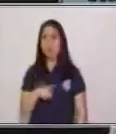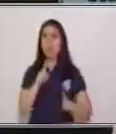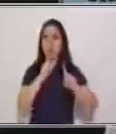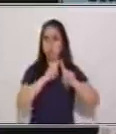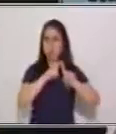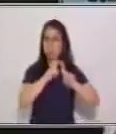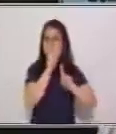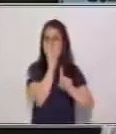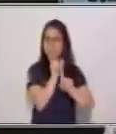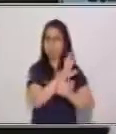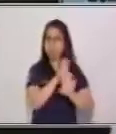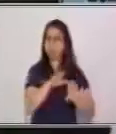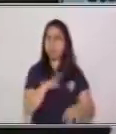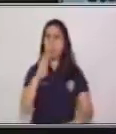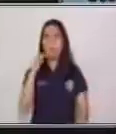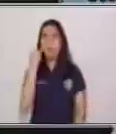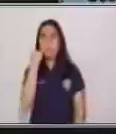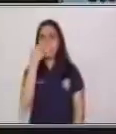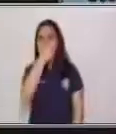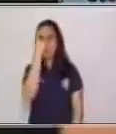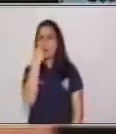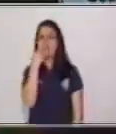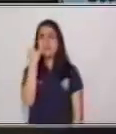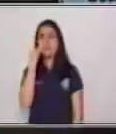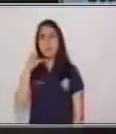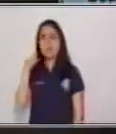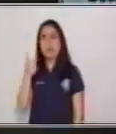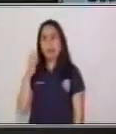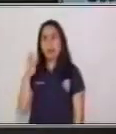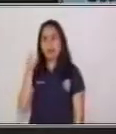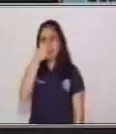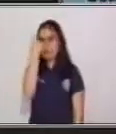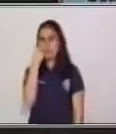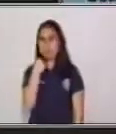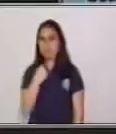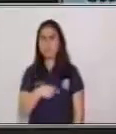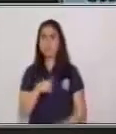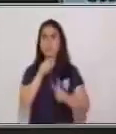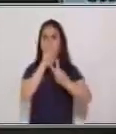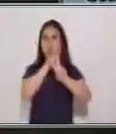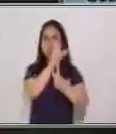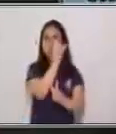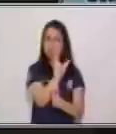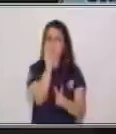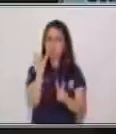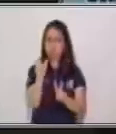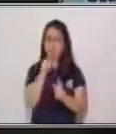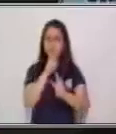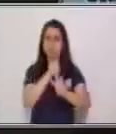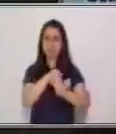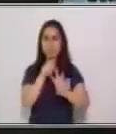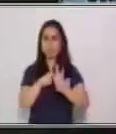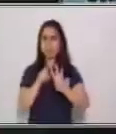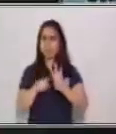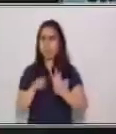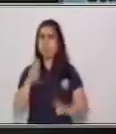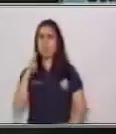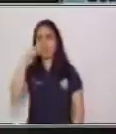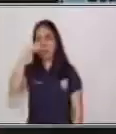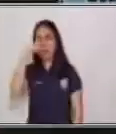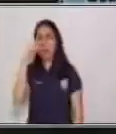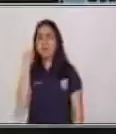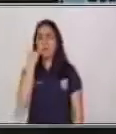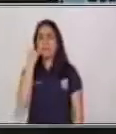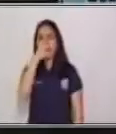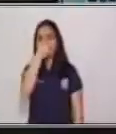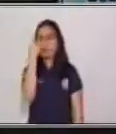y polisílabos. En especial hoy pondremos atención a los monosílabos. Con base a tus notas, verás que